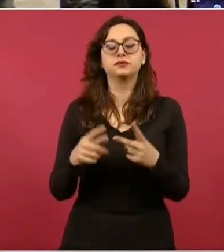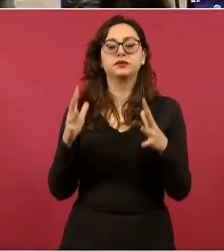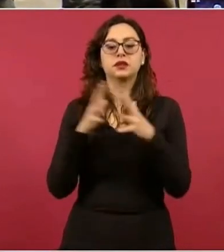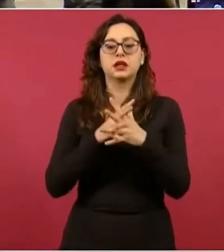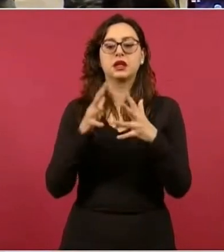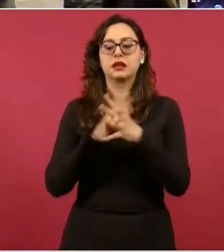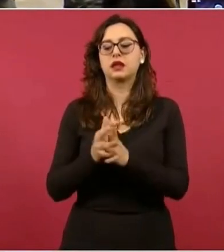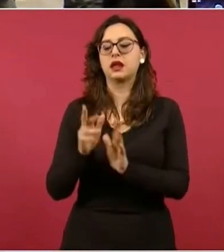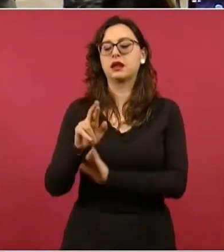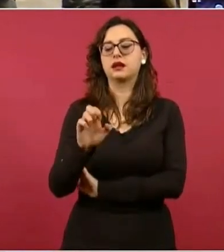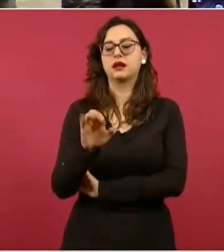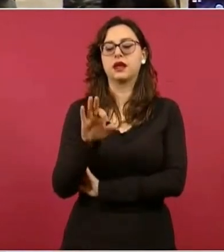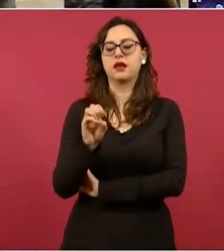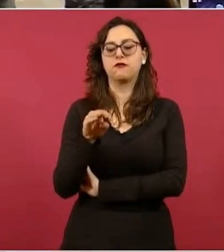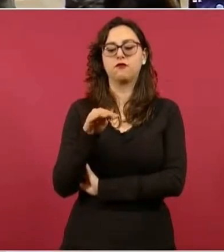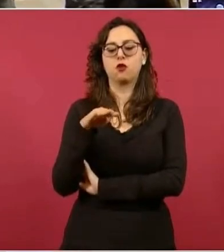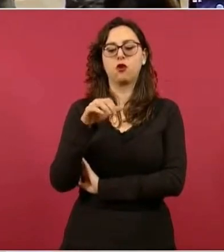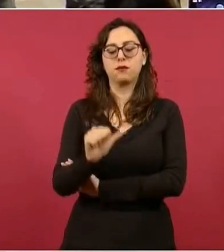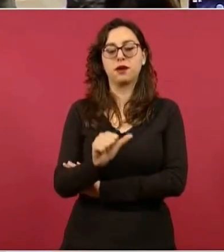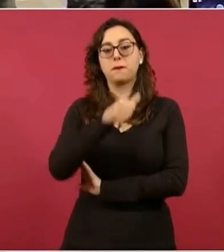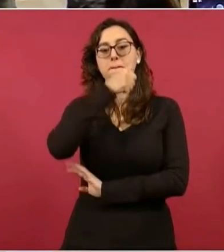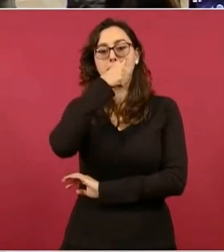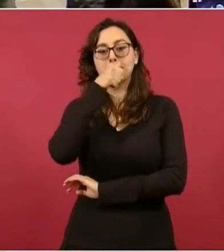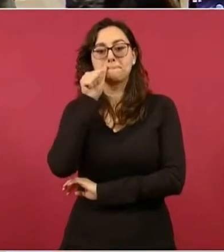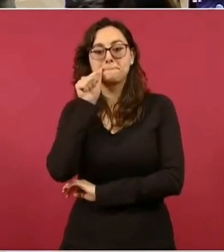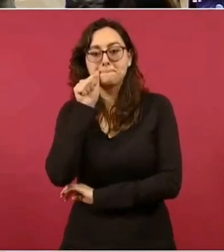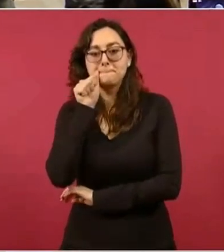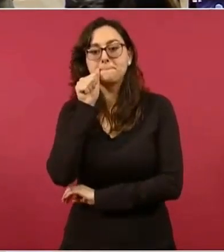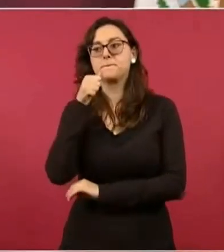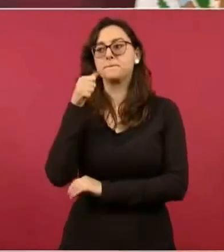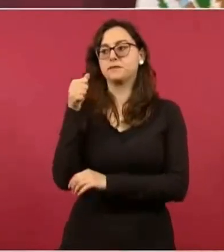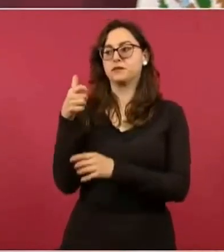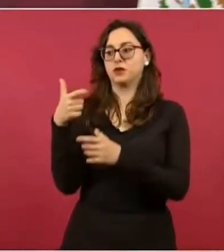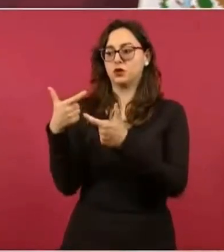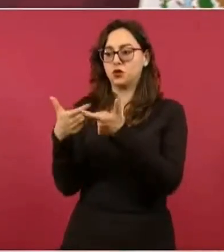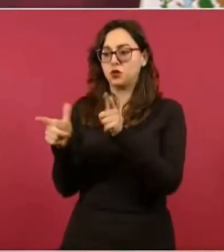liberales que llevó a que los conservadores